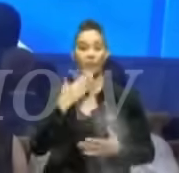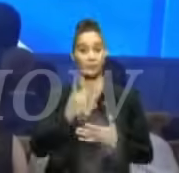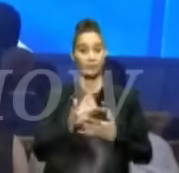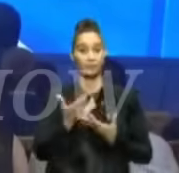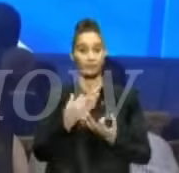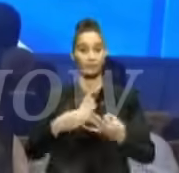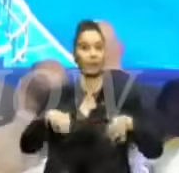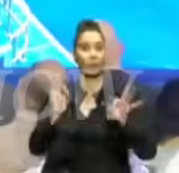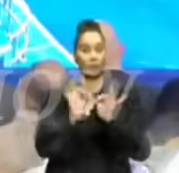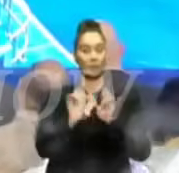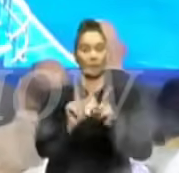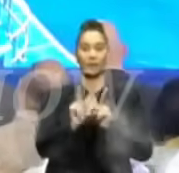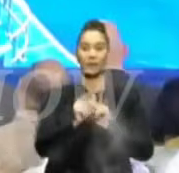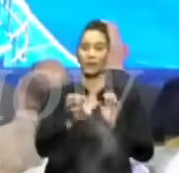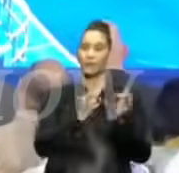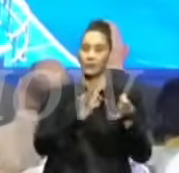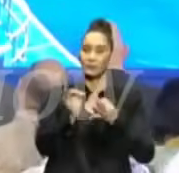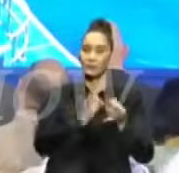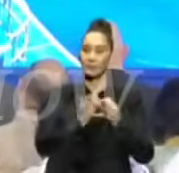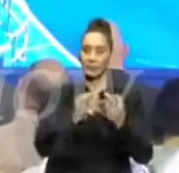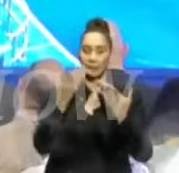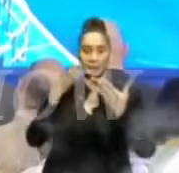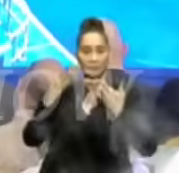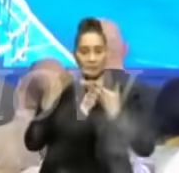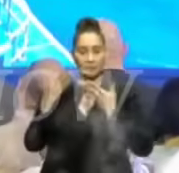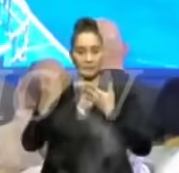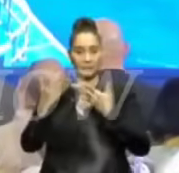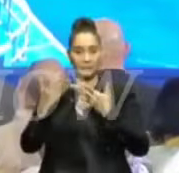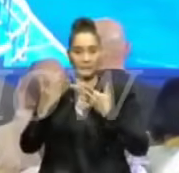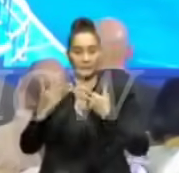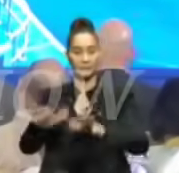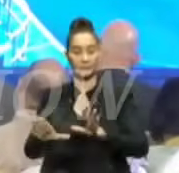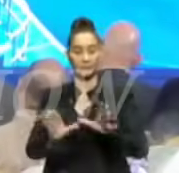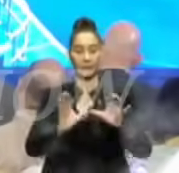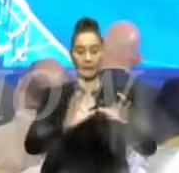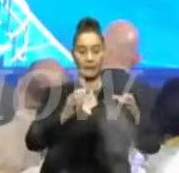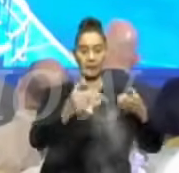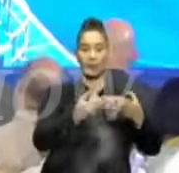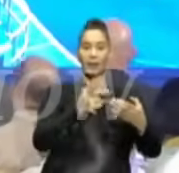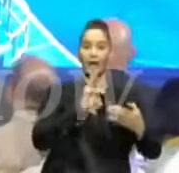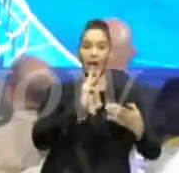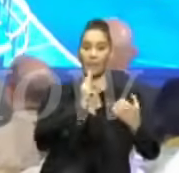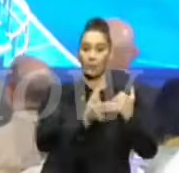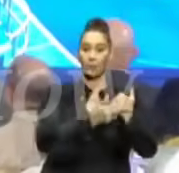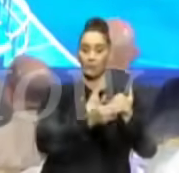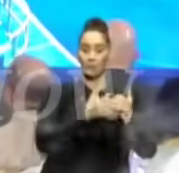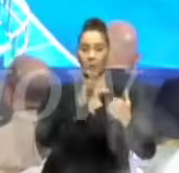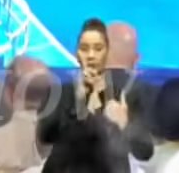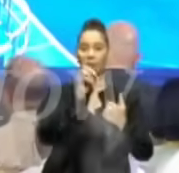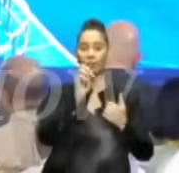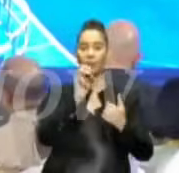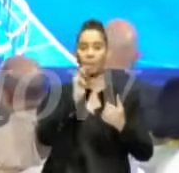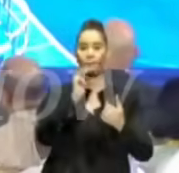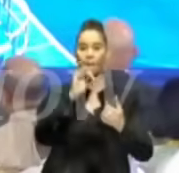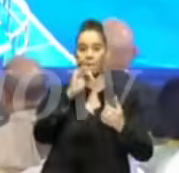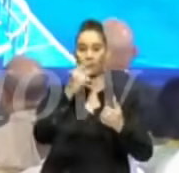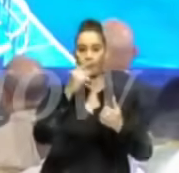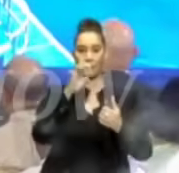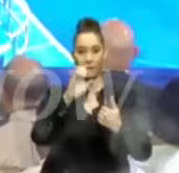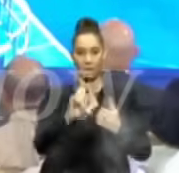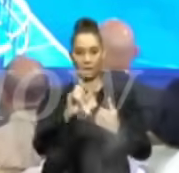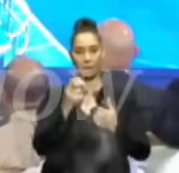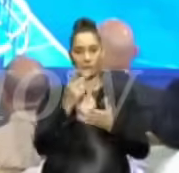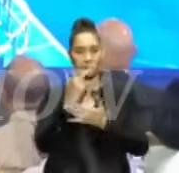importante destacar que ya la presa de Don Miguel en aproximadamente tres